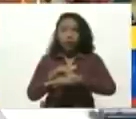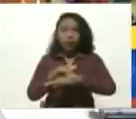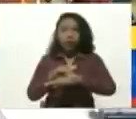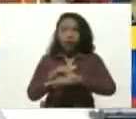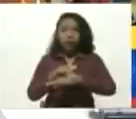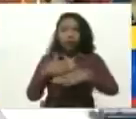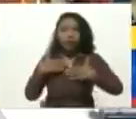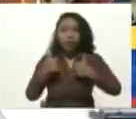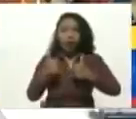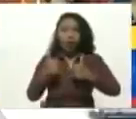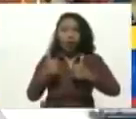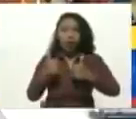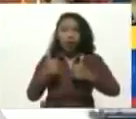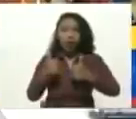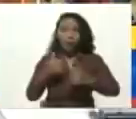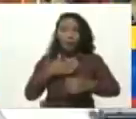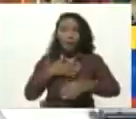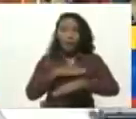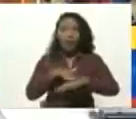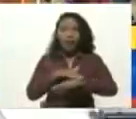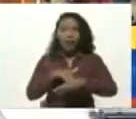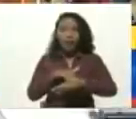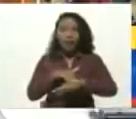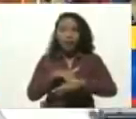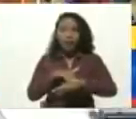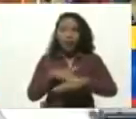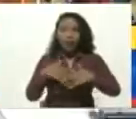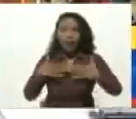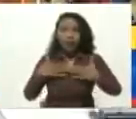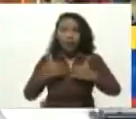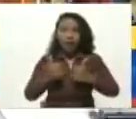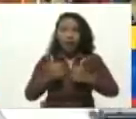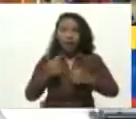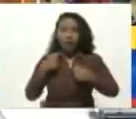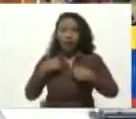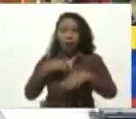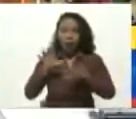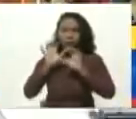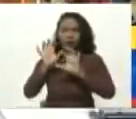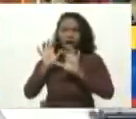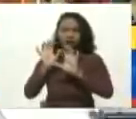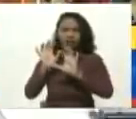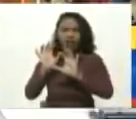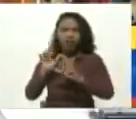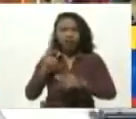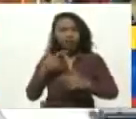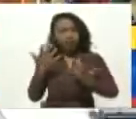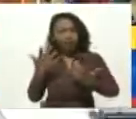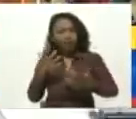Mentira, vale, es Alvarado. Yo sé que es Alvarado, pero le digo Coronado, pues. No puedo echarle broma. ¿Ah?